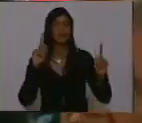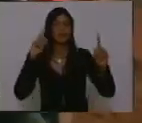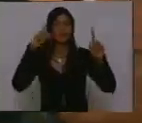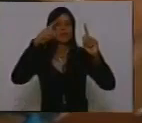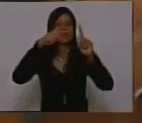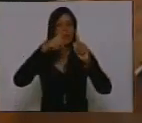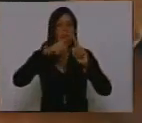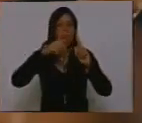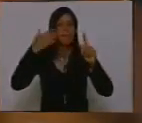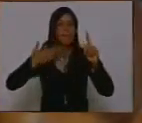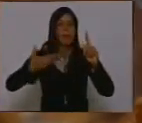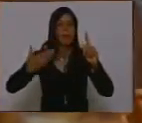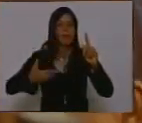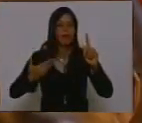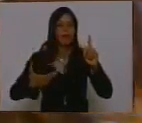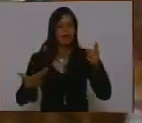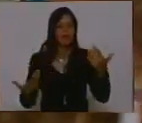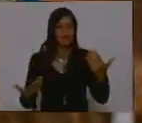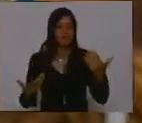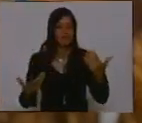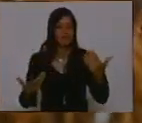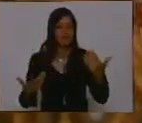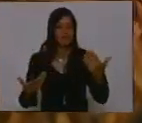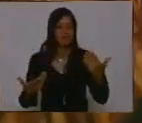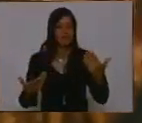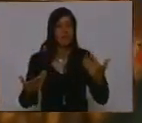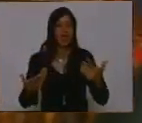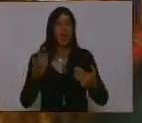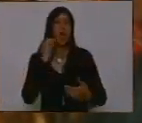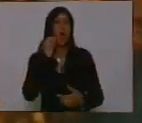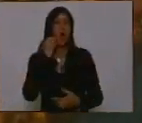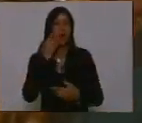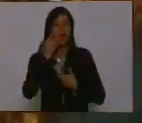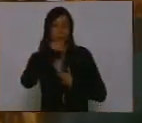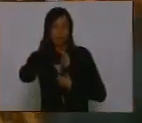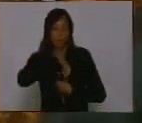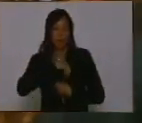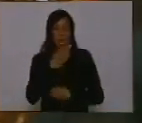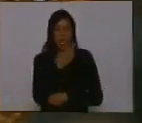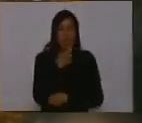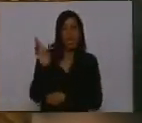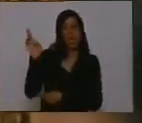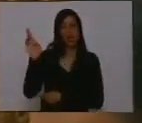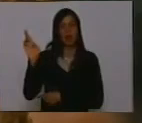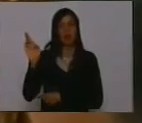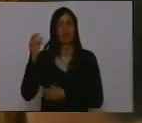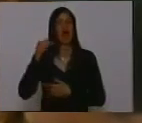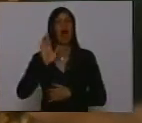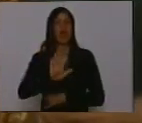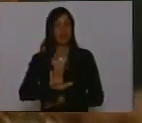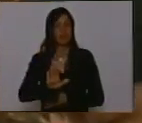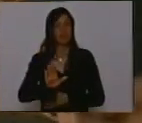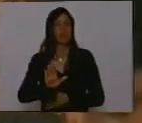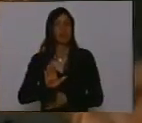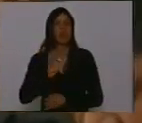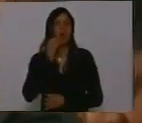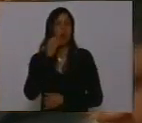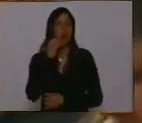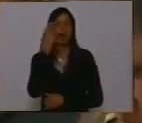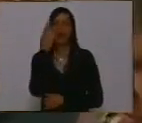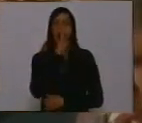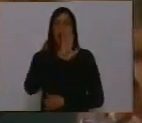principal, el espíritu de rebeldía de la juventud, el espíritu de compromiso de la